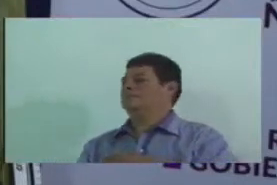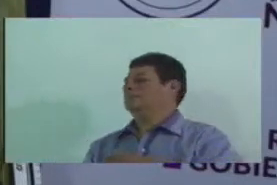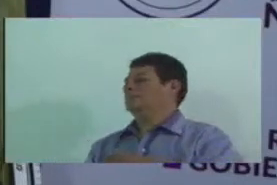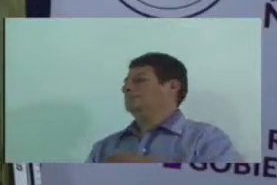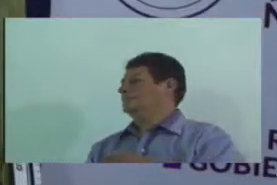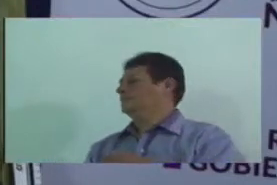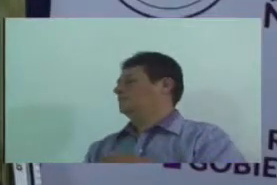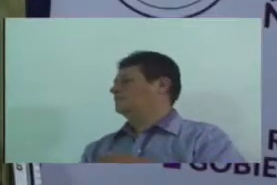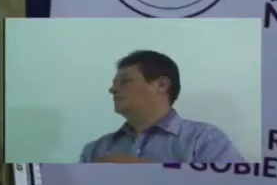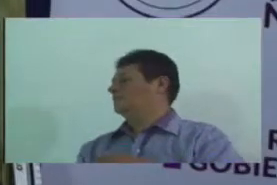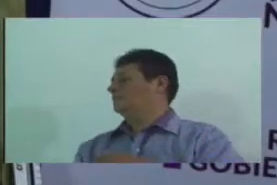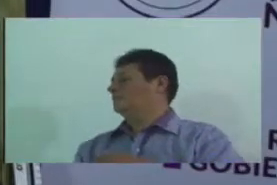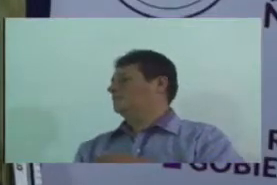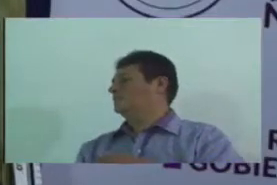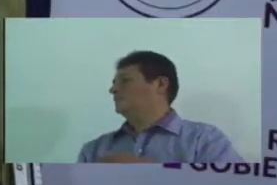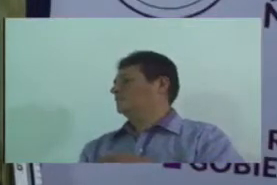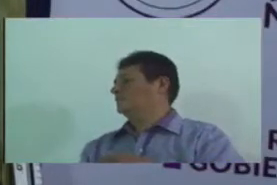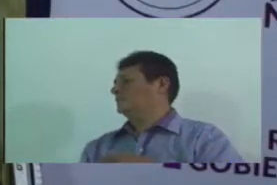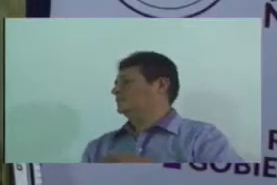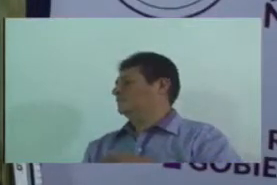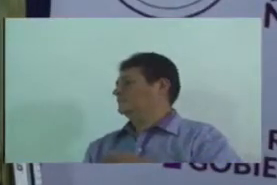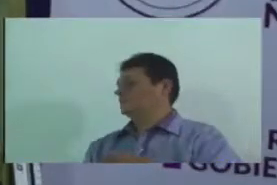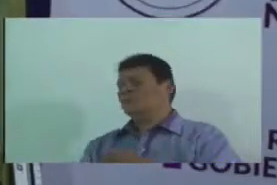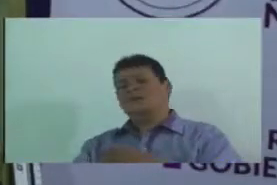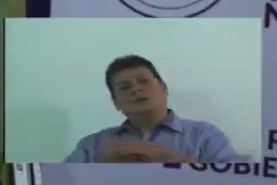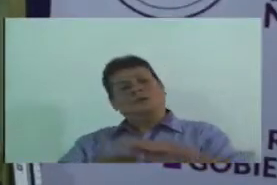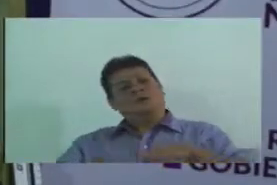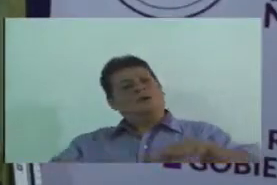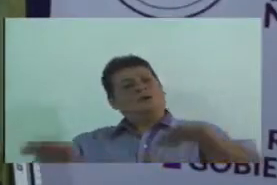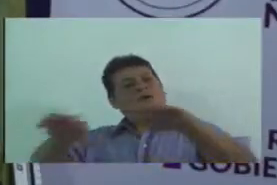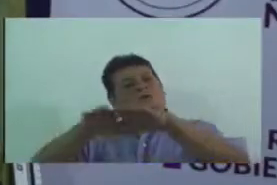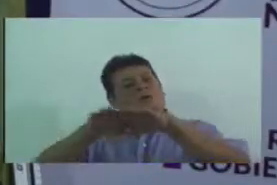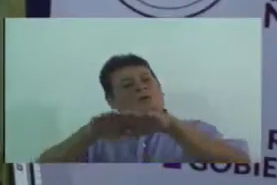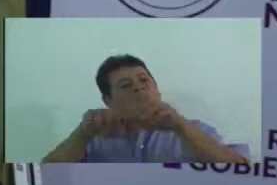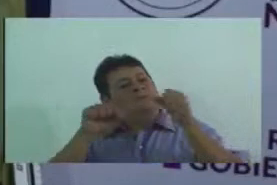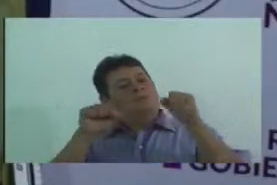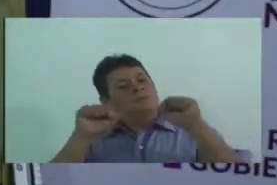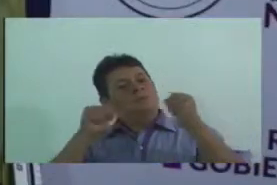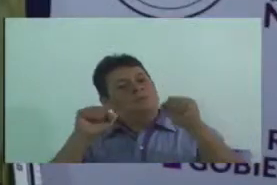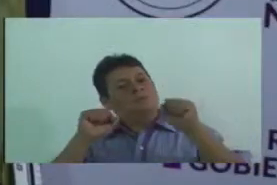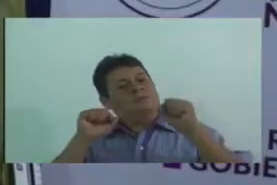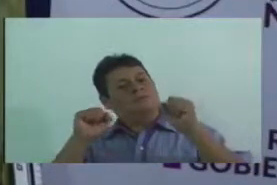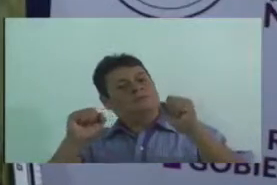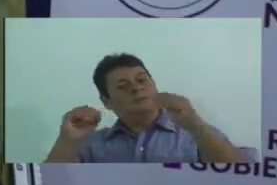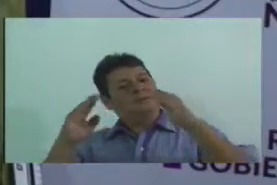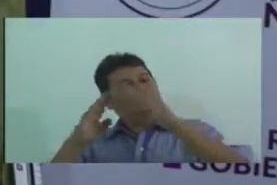Y trazamos un arco. Hacemos lo mismo con el otro lado.